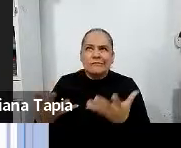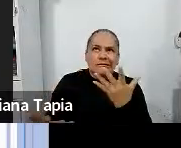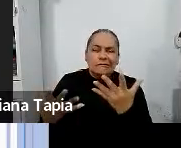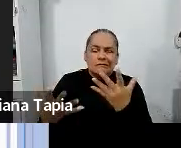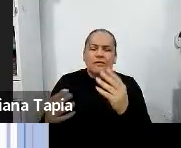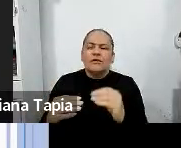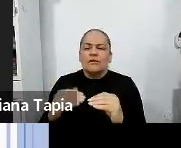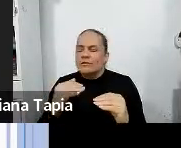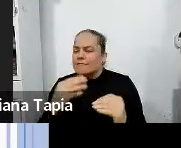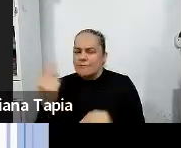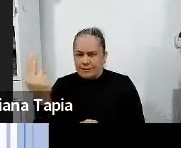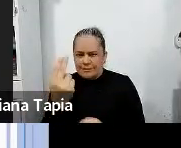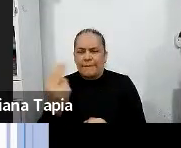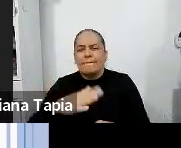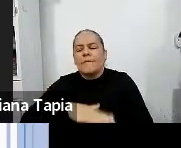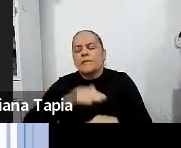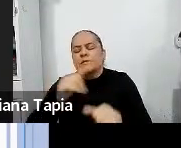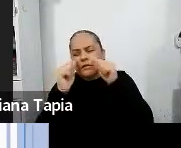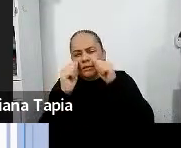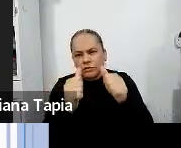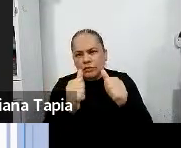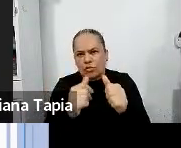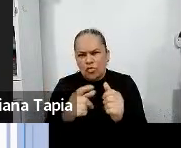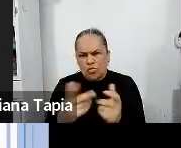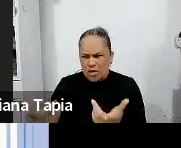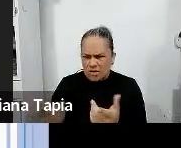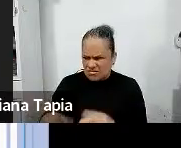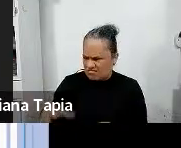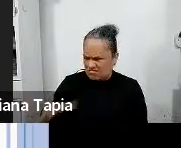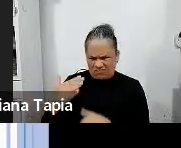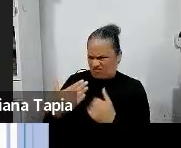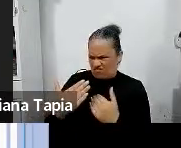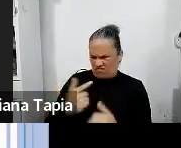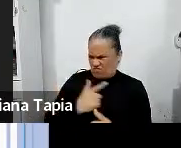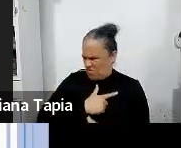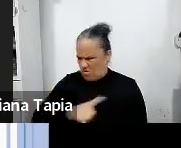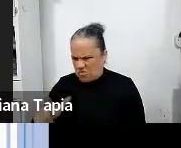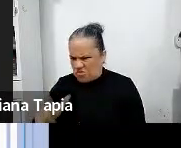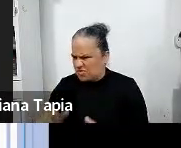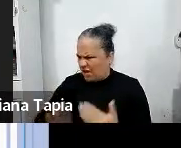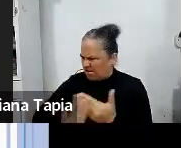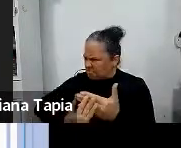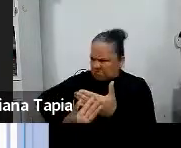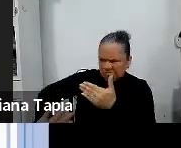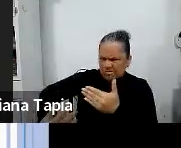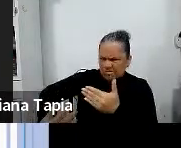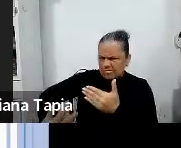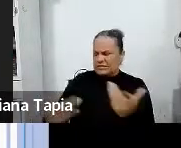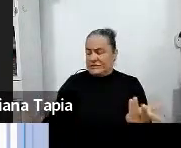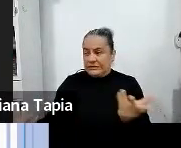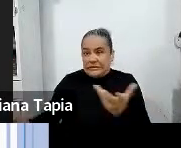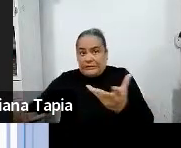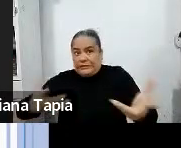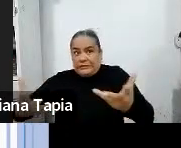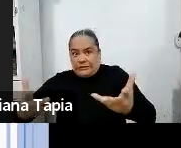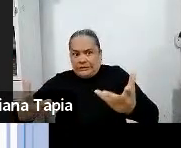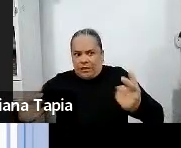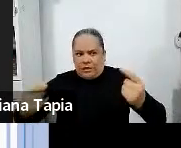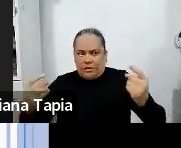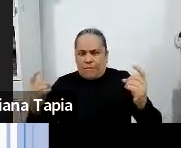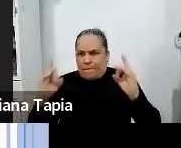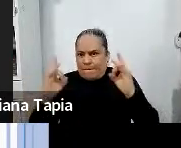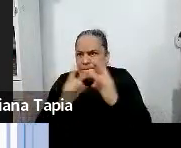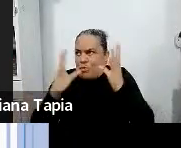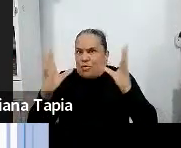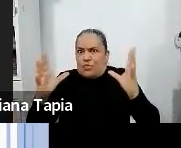no le resulte agradable, cualquier situación que le mueva, va a propiciar en ello una ruptura y con ello la crisis